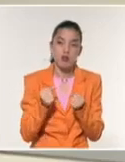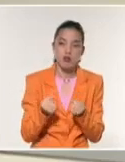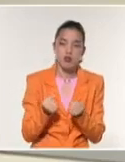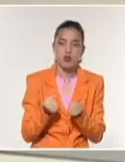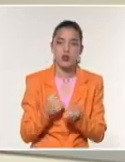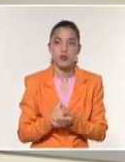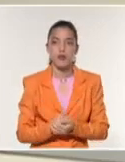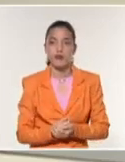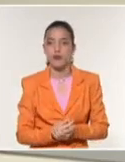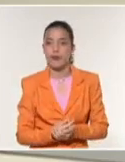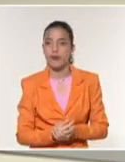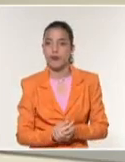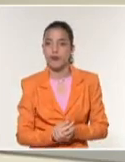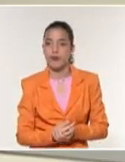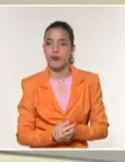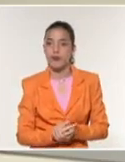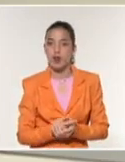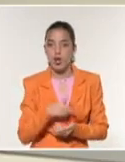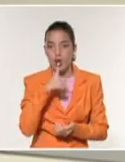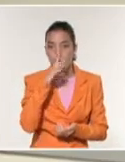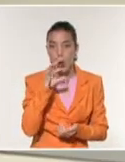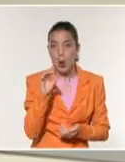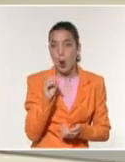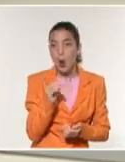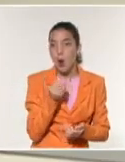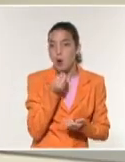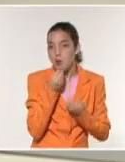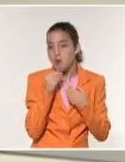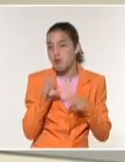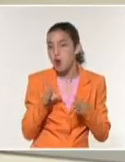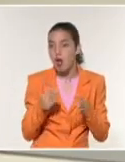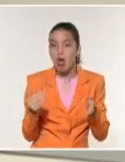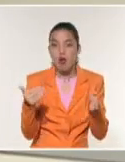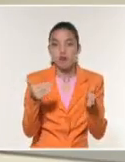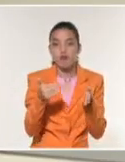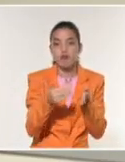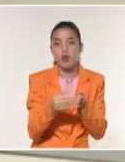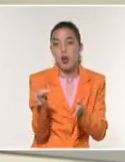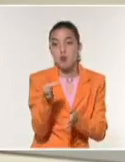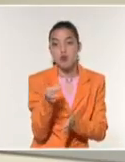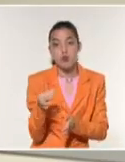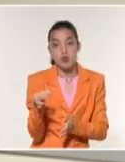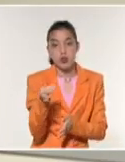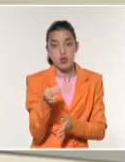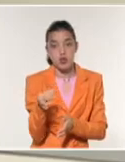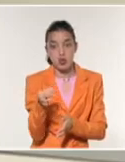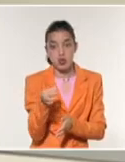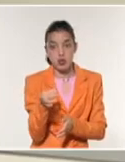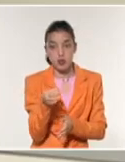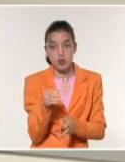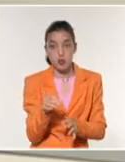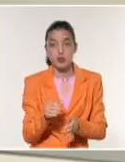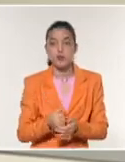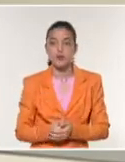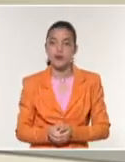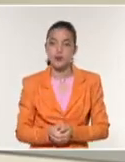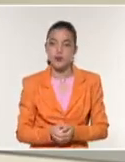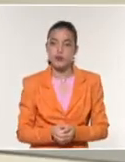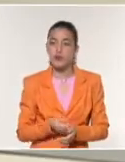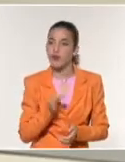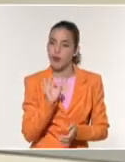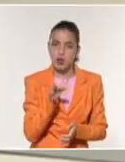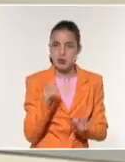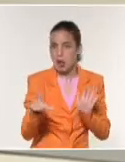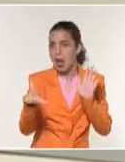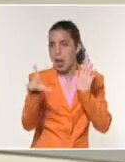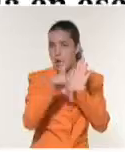no podía salir de su municipio sin la autorización del tribunal. Es decir, esto es una restricción que está prevista en la ley. En el